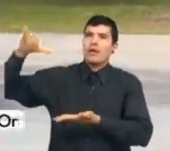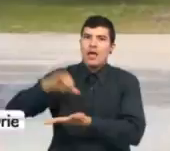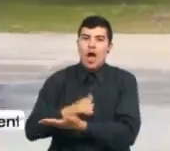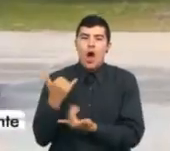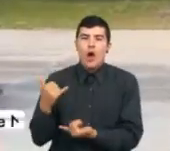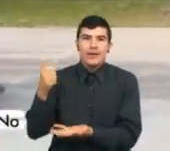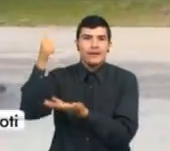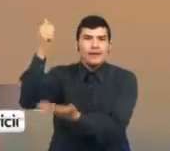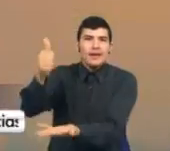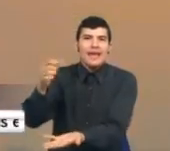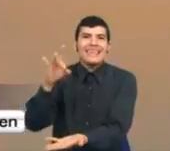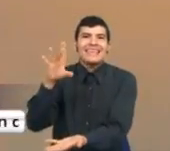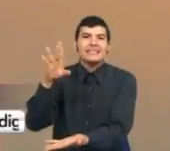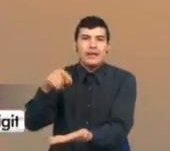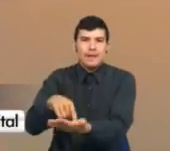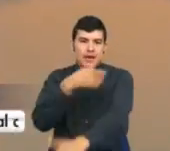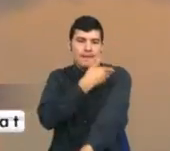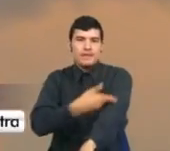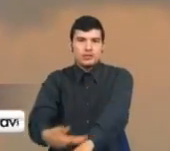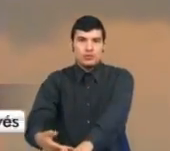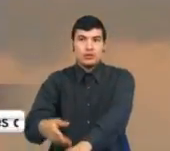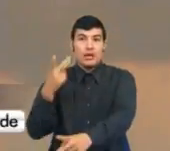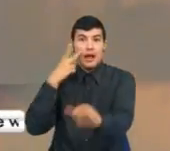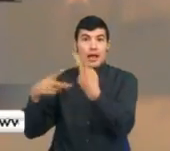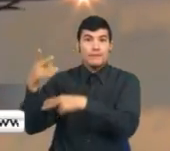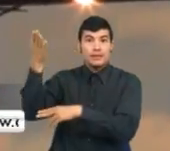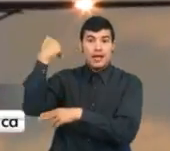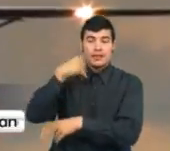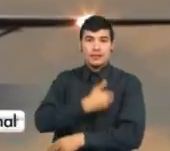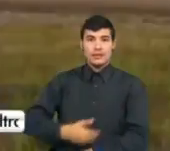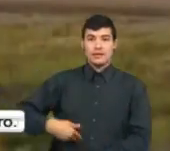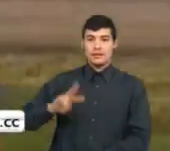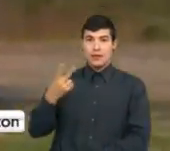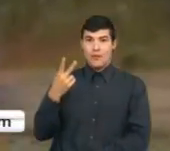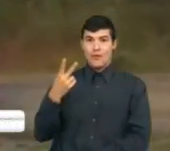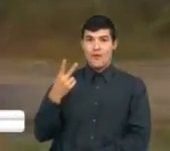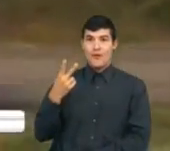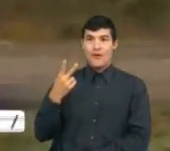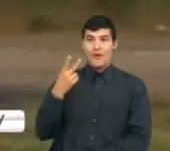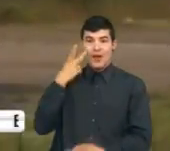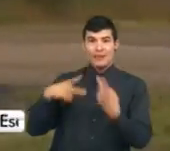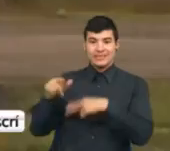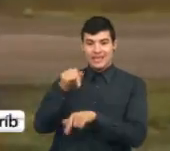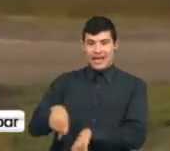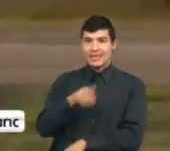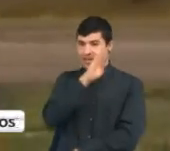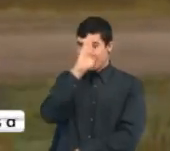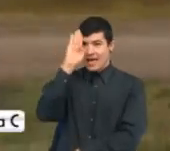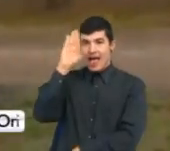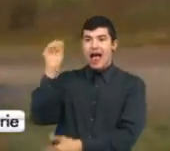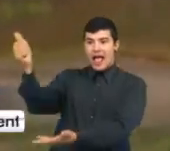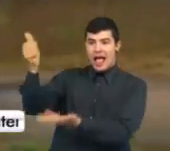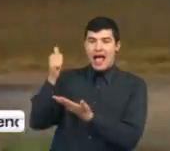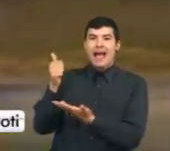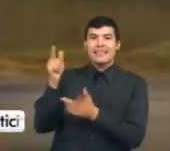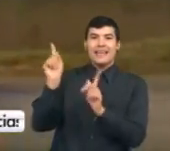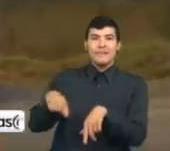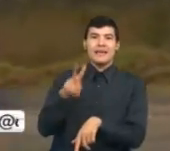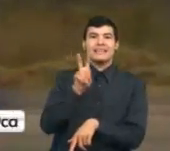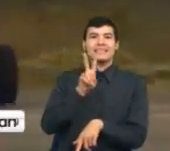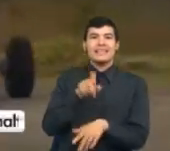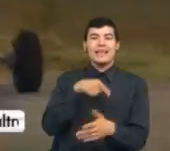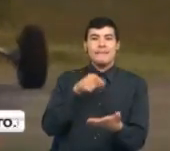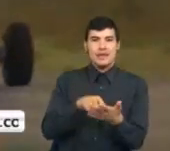inversión de 15 mil millones de pesos que con la visita del señor vicepresidente, pues no solamente nos van a liberar 7 mil que íbamos a poner